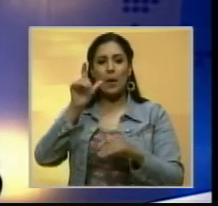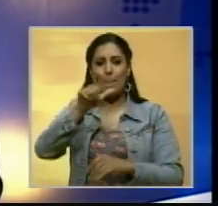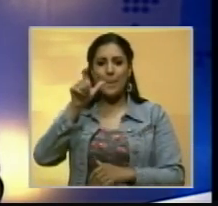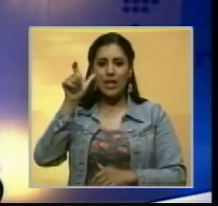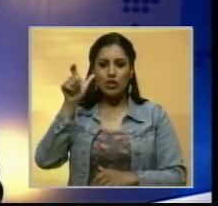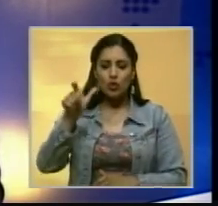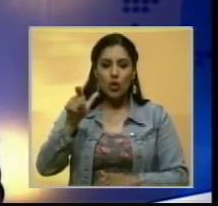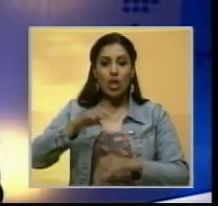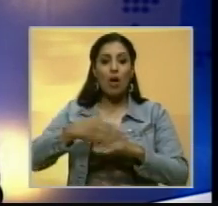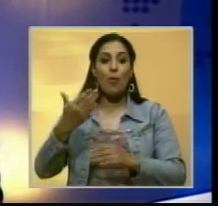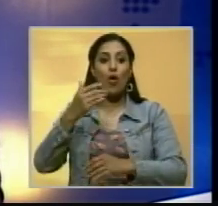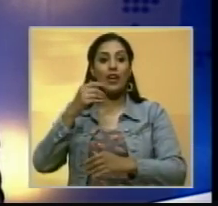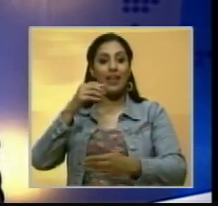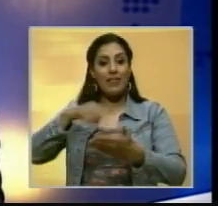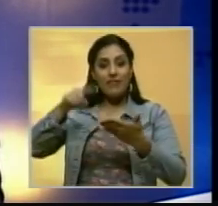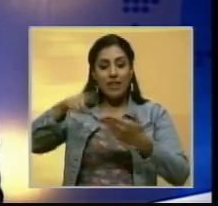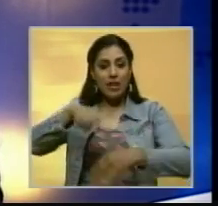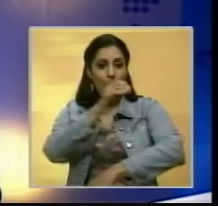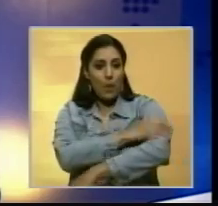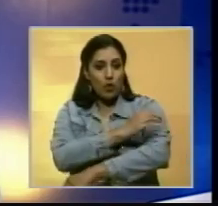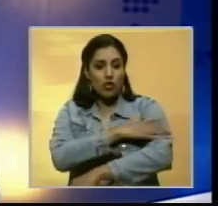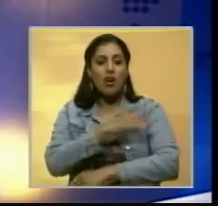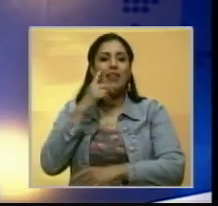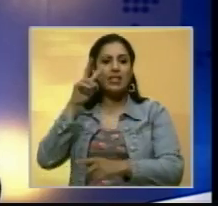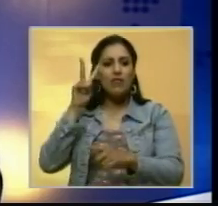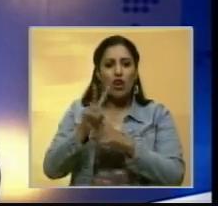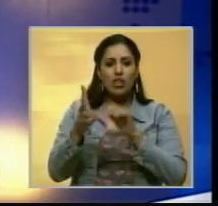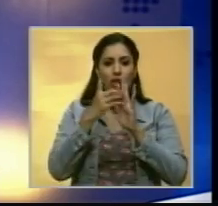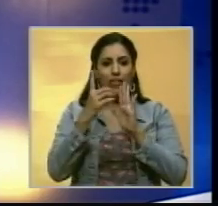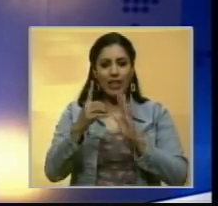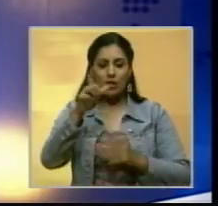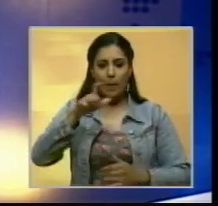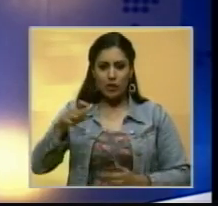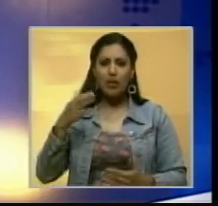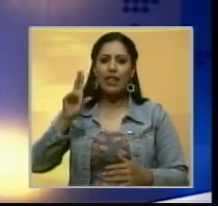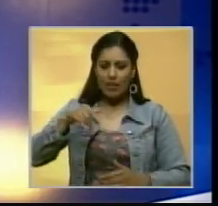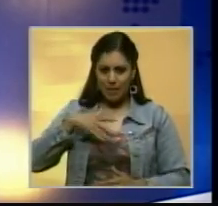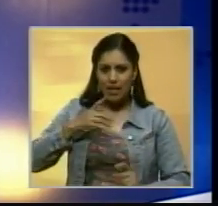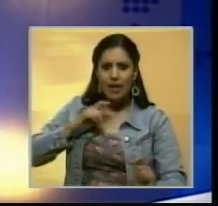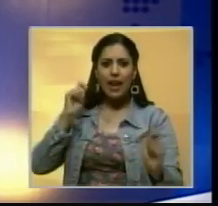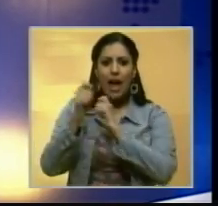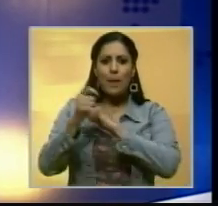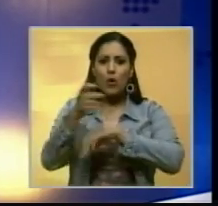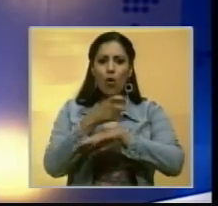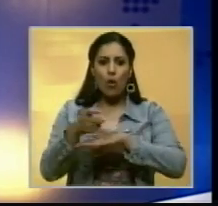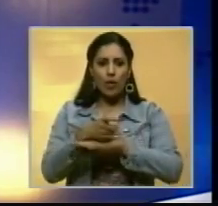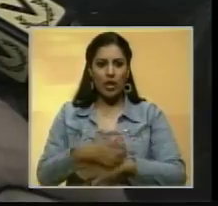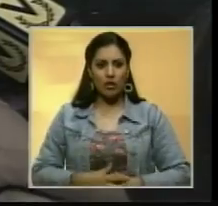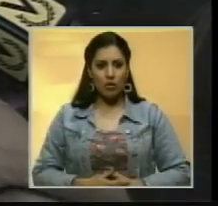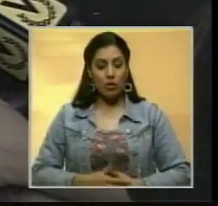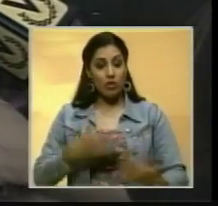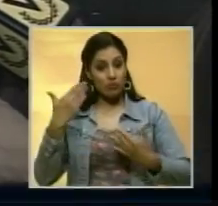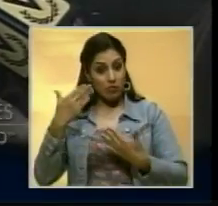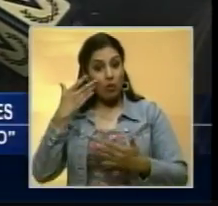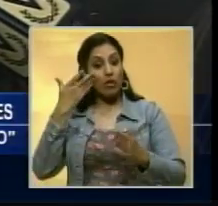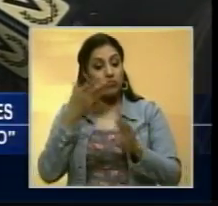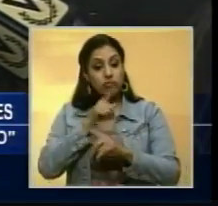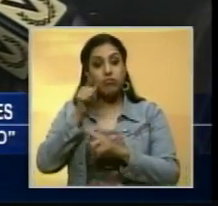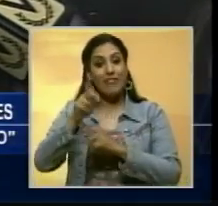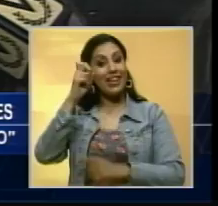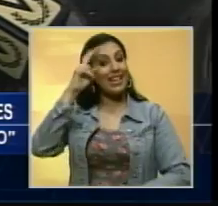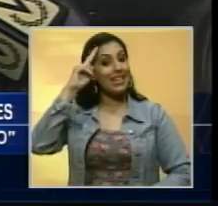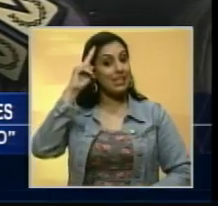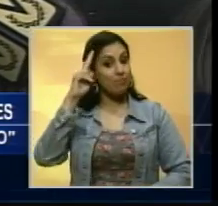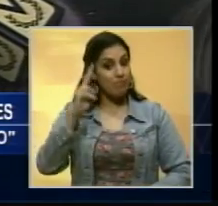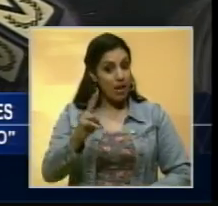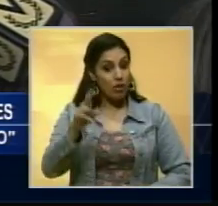para solicitar el revocatorio pretenden amedrentar y violar los derechos de quienes también quieren un cambio de gobierno. Trejo de Rosales exigió